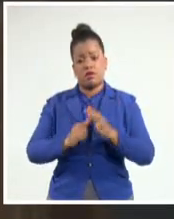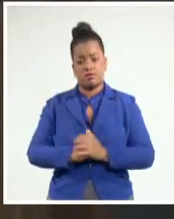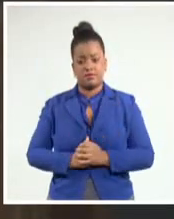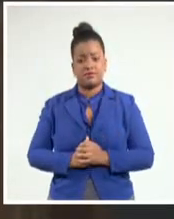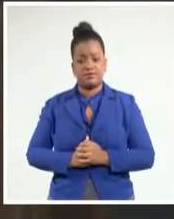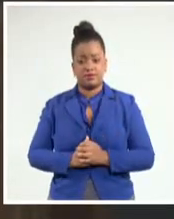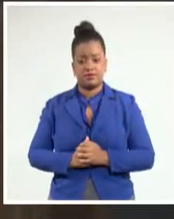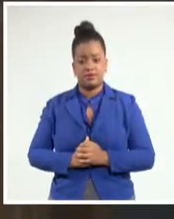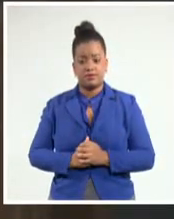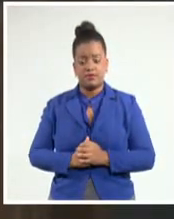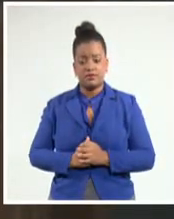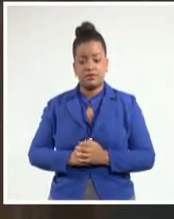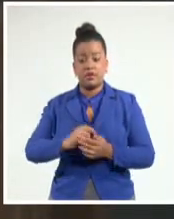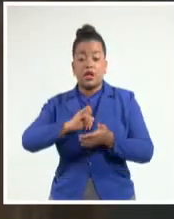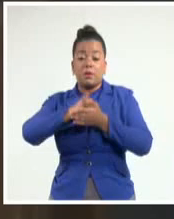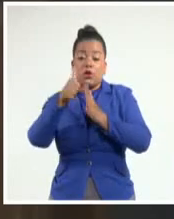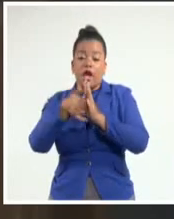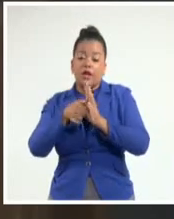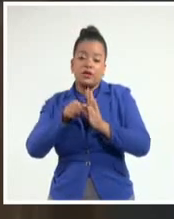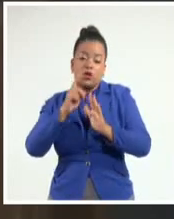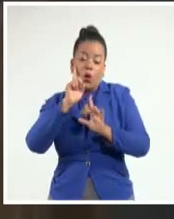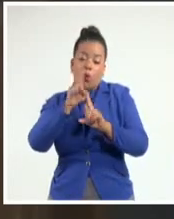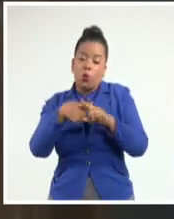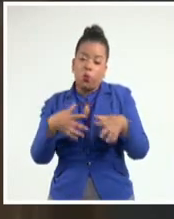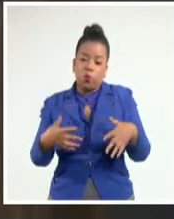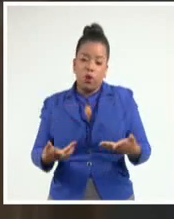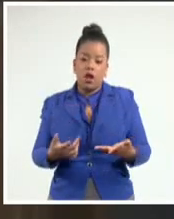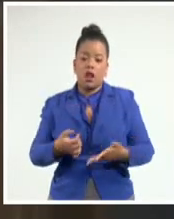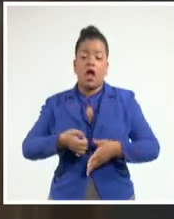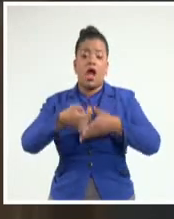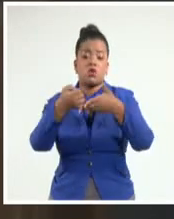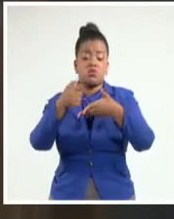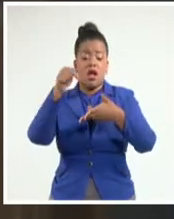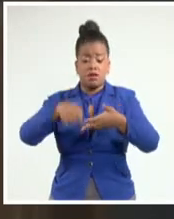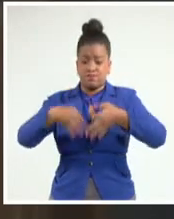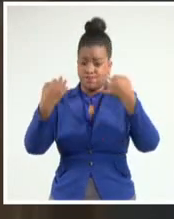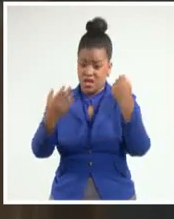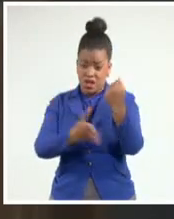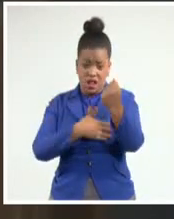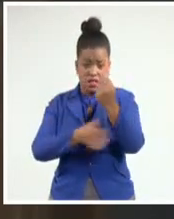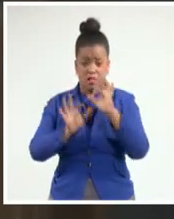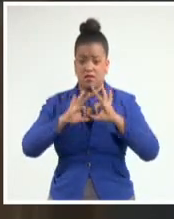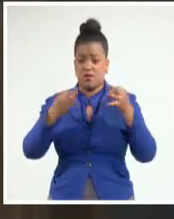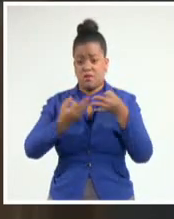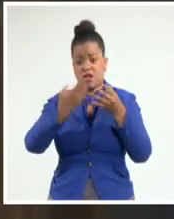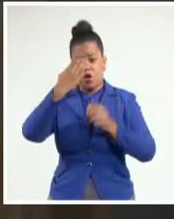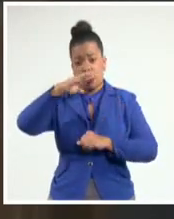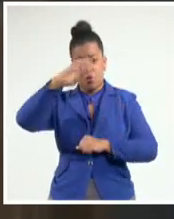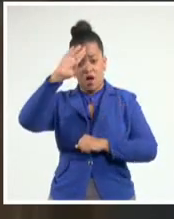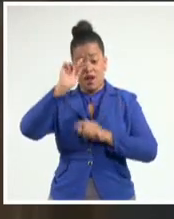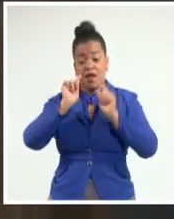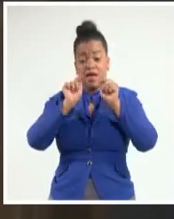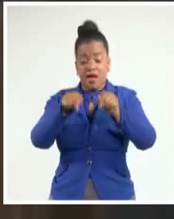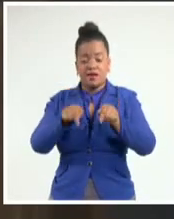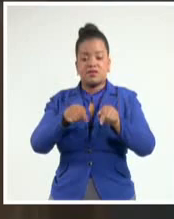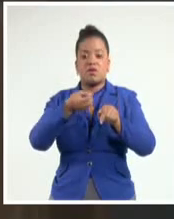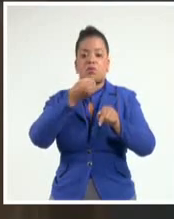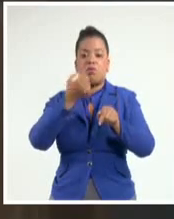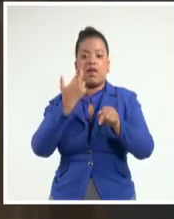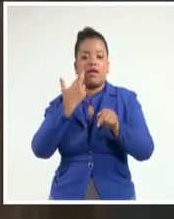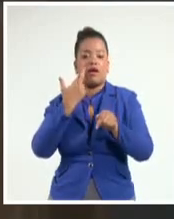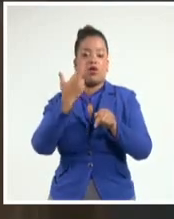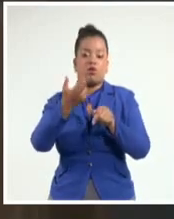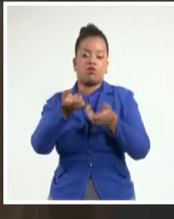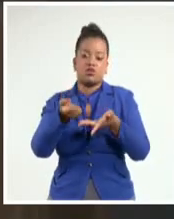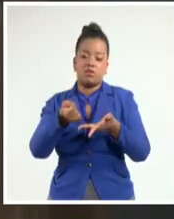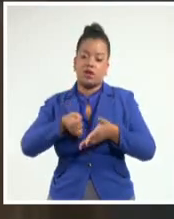trata el proyecto es de reflejar la realidad familiar cubana y de darle un reconocimiento,